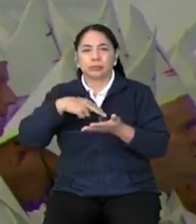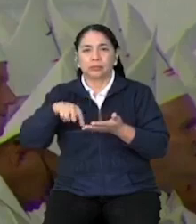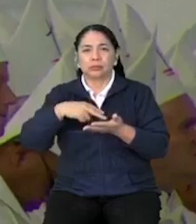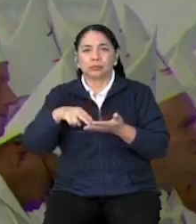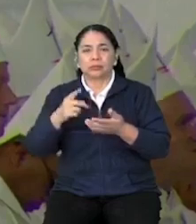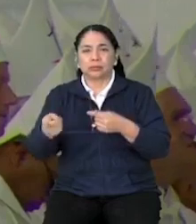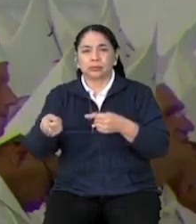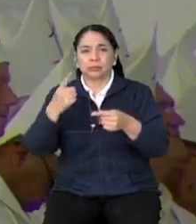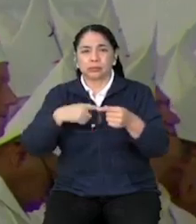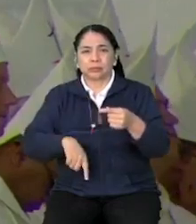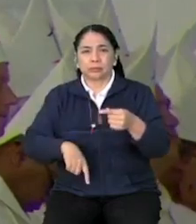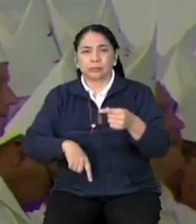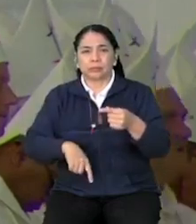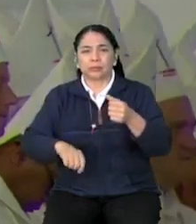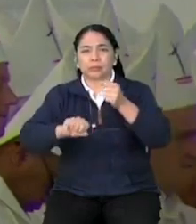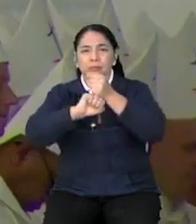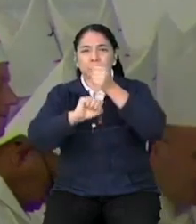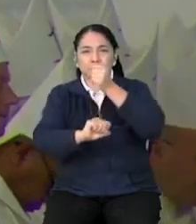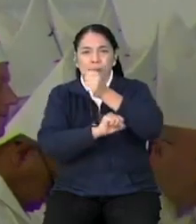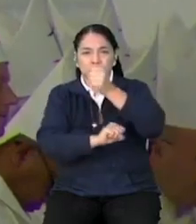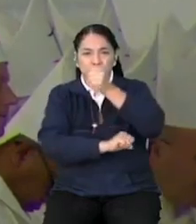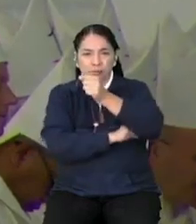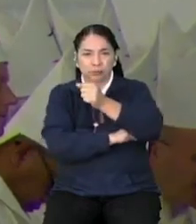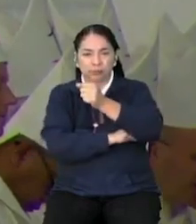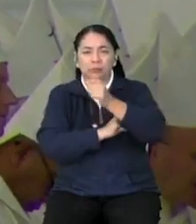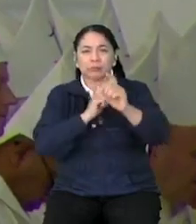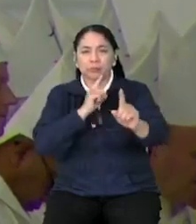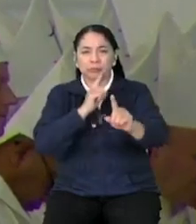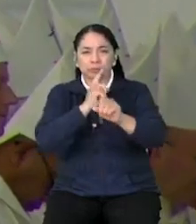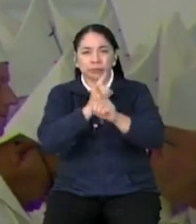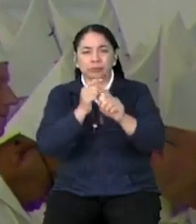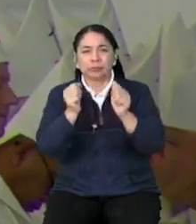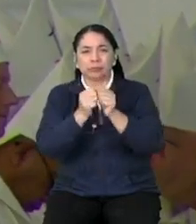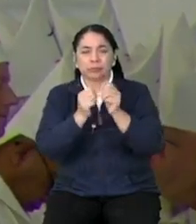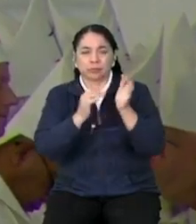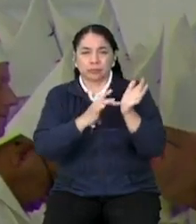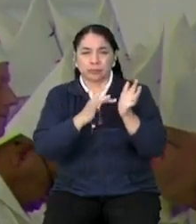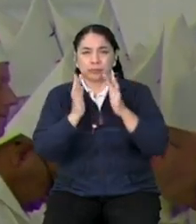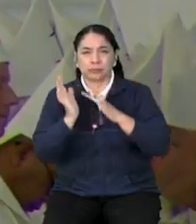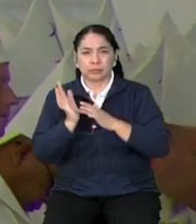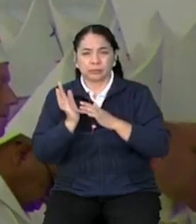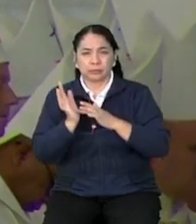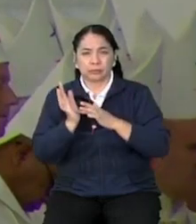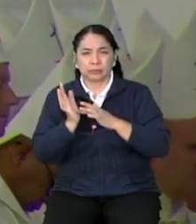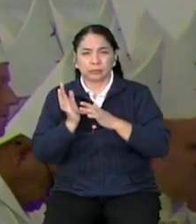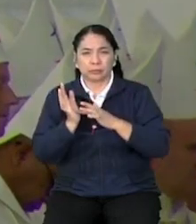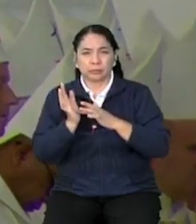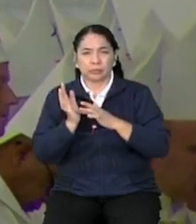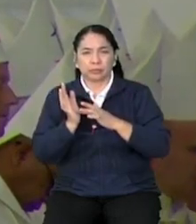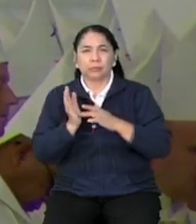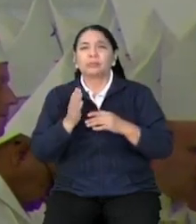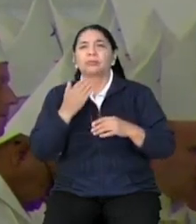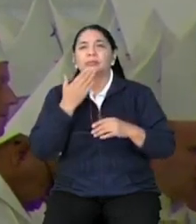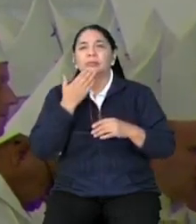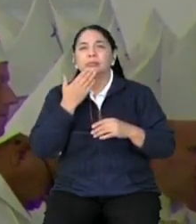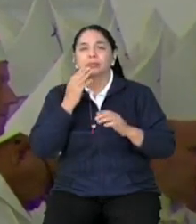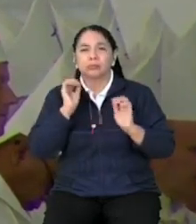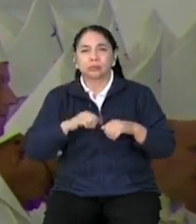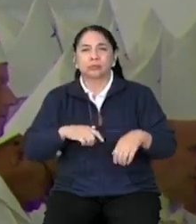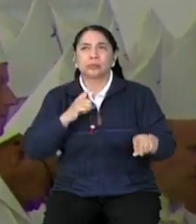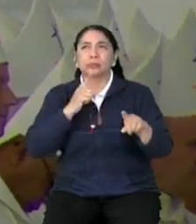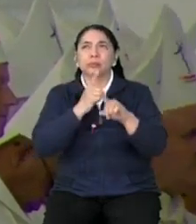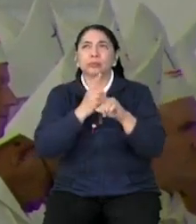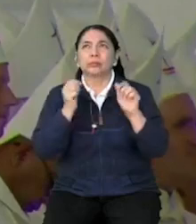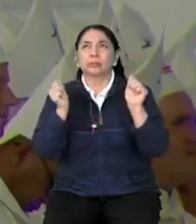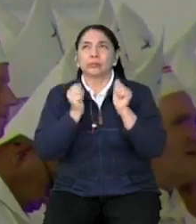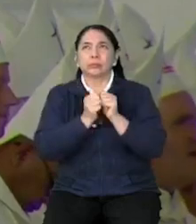pero han venido fundamentalmente para encontrarse con Jesús Cómo podrán encontrarse con